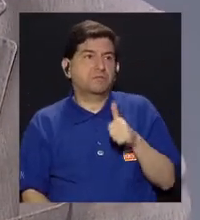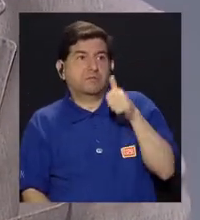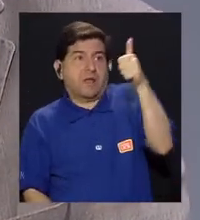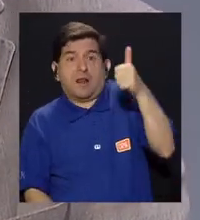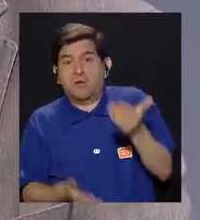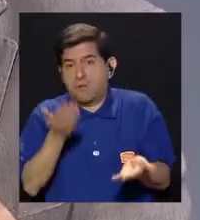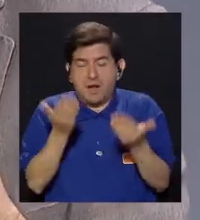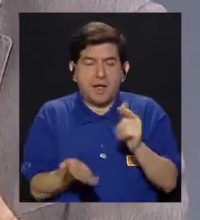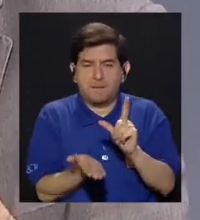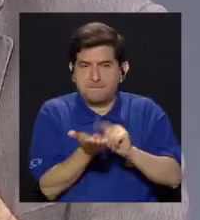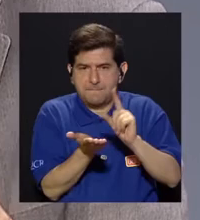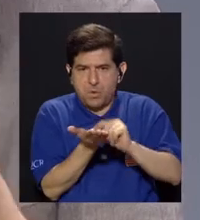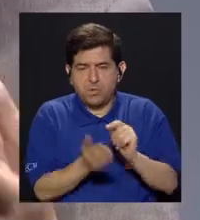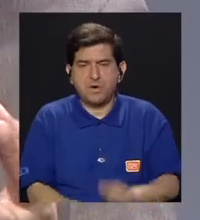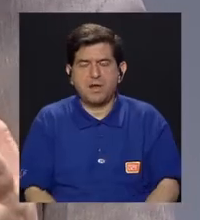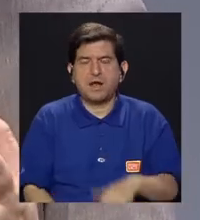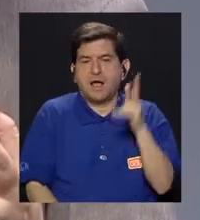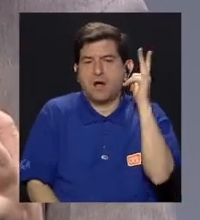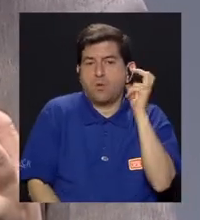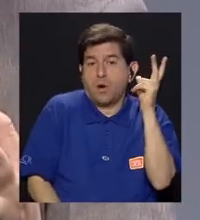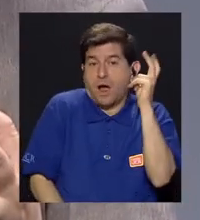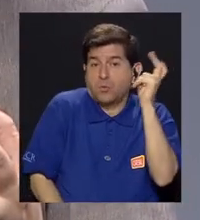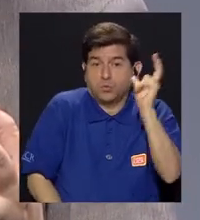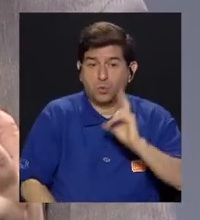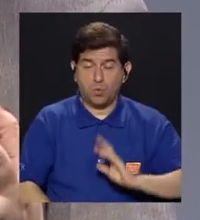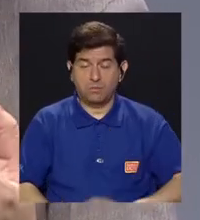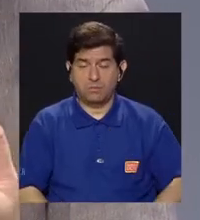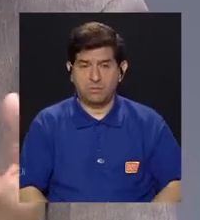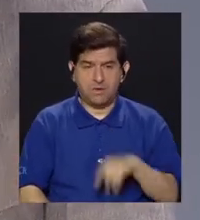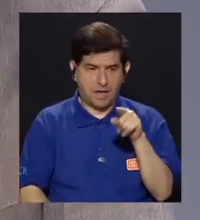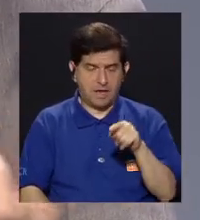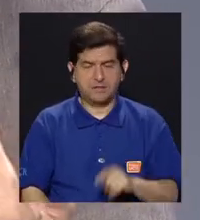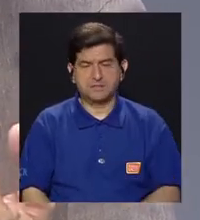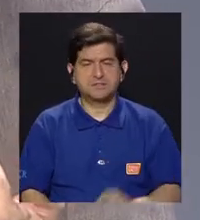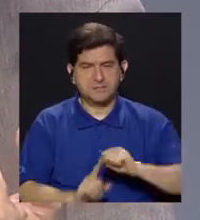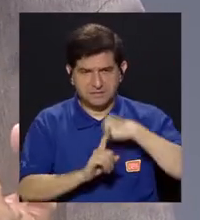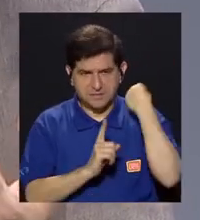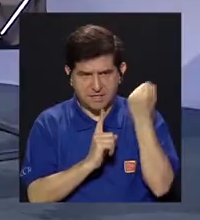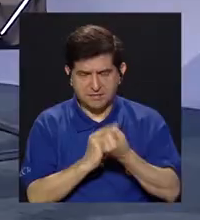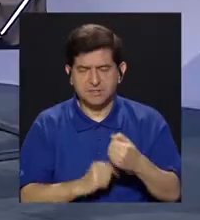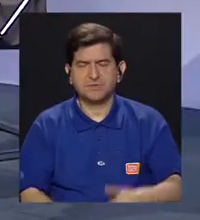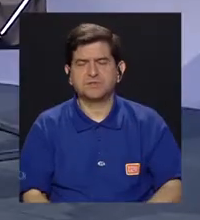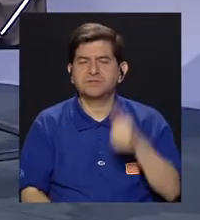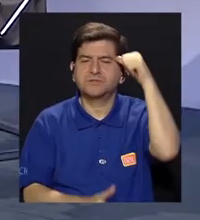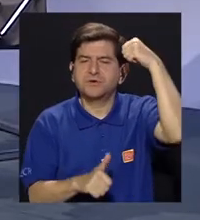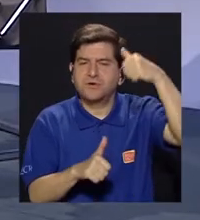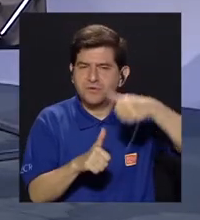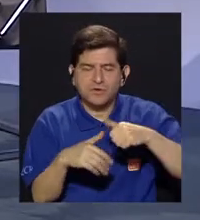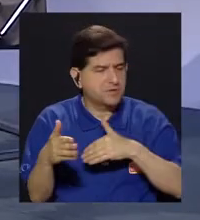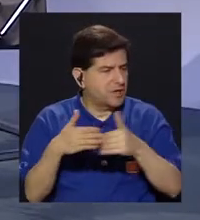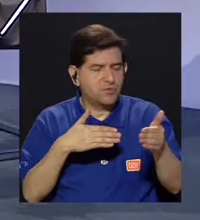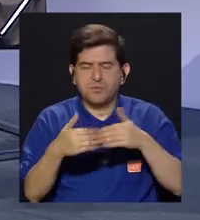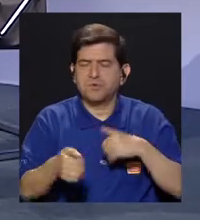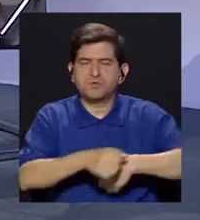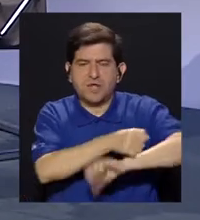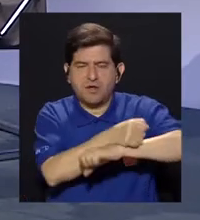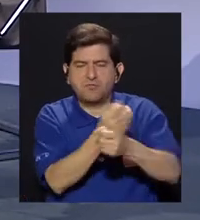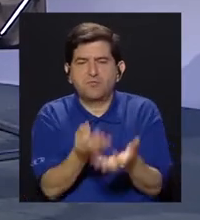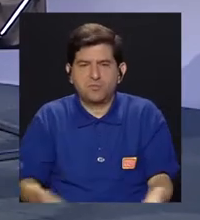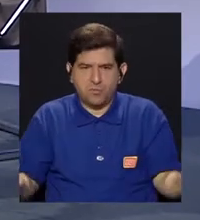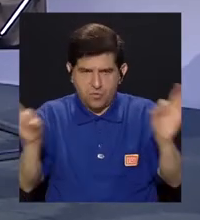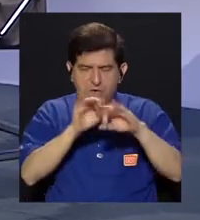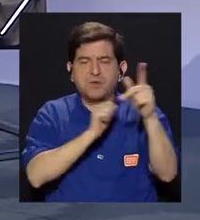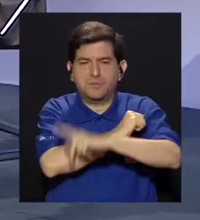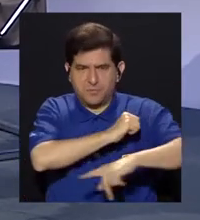que se publican los audios eso definitivamente tenemos que tomar en cuenta que a pesar de que el fútbol es muy